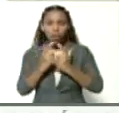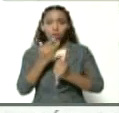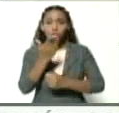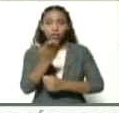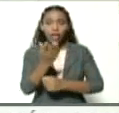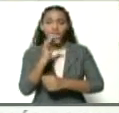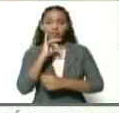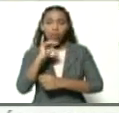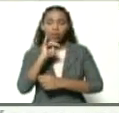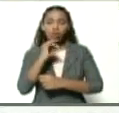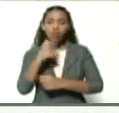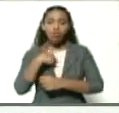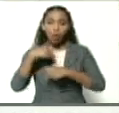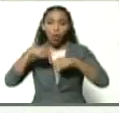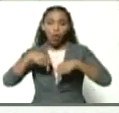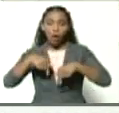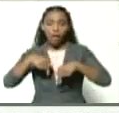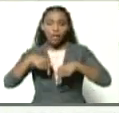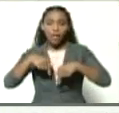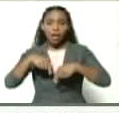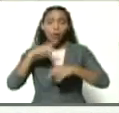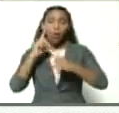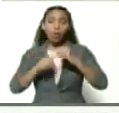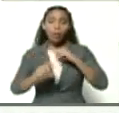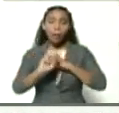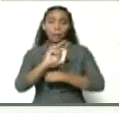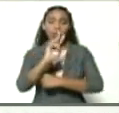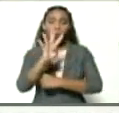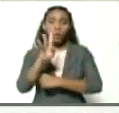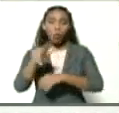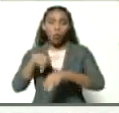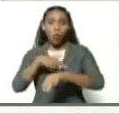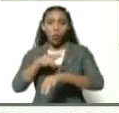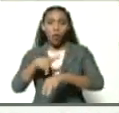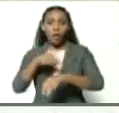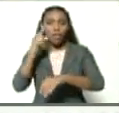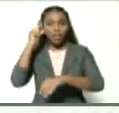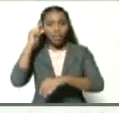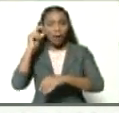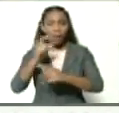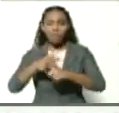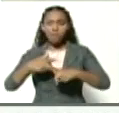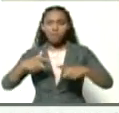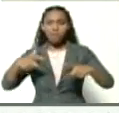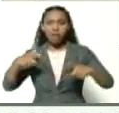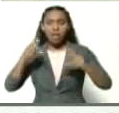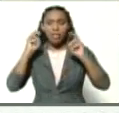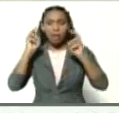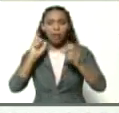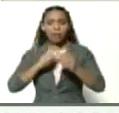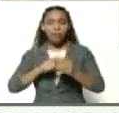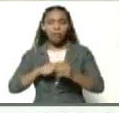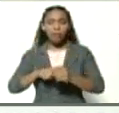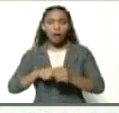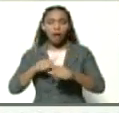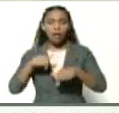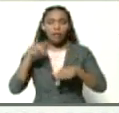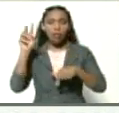informó, hoy ha sido las últimas 24 horas el día con mayor número de casos registrados en